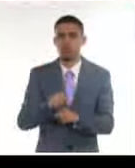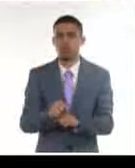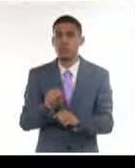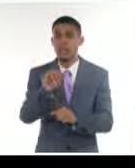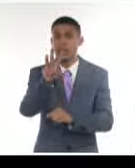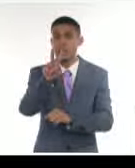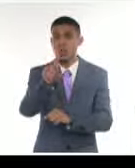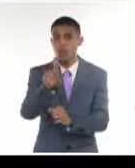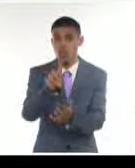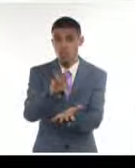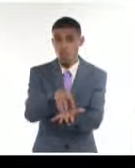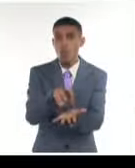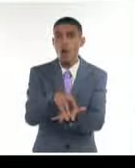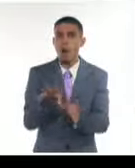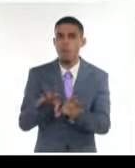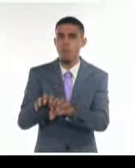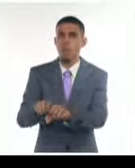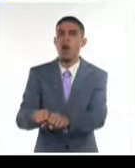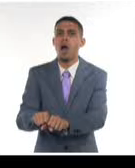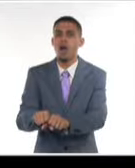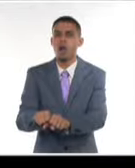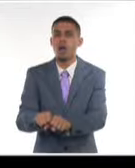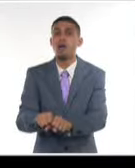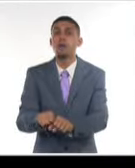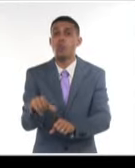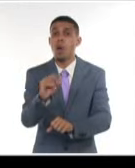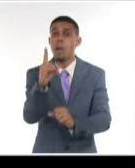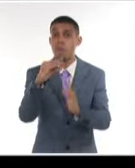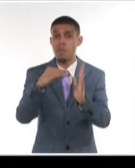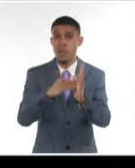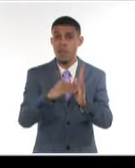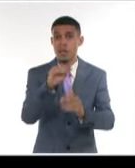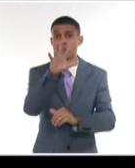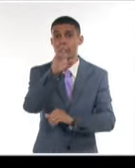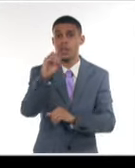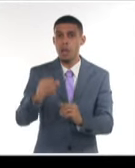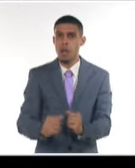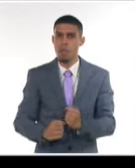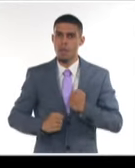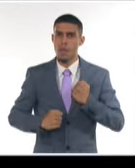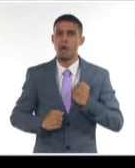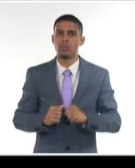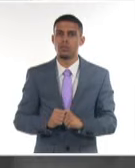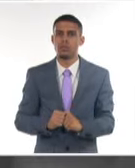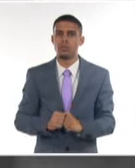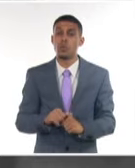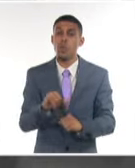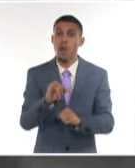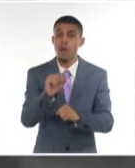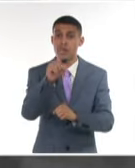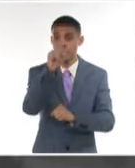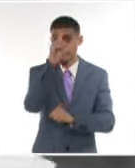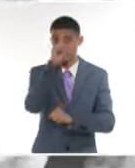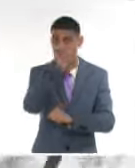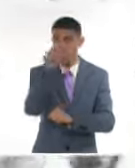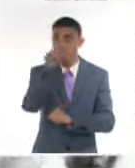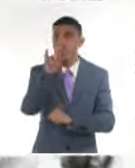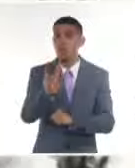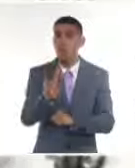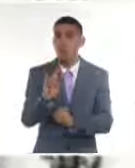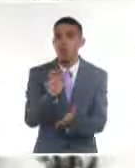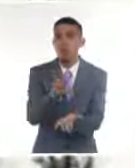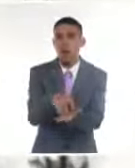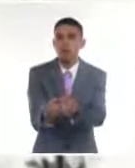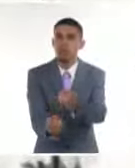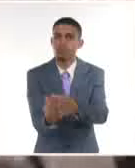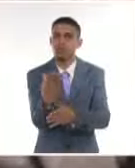o guarniciones enemigas, ocuparon más de 1.500 armas, instalaron 19 hospitales y fundaron